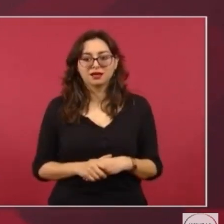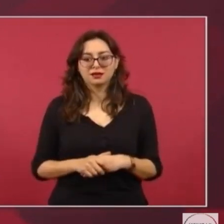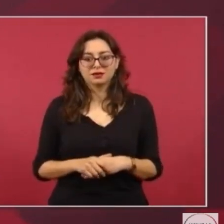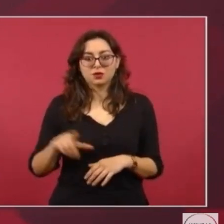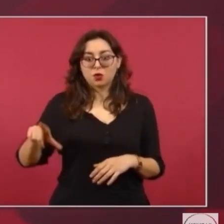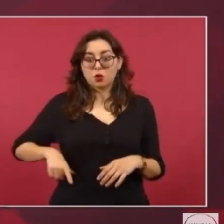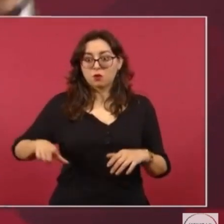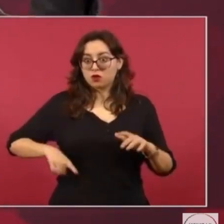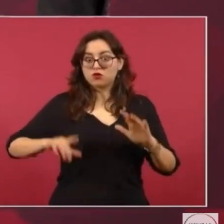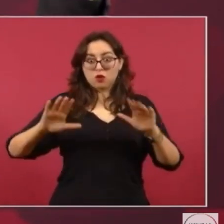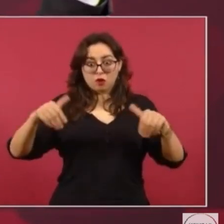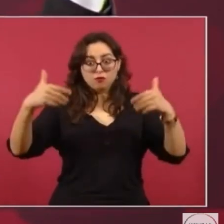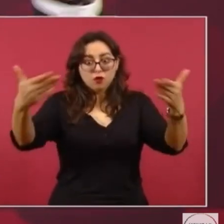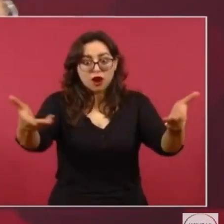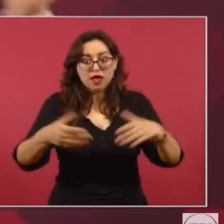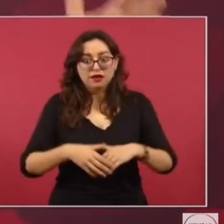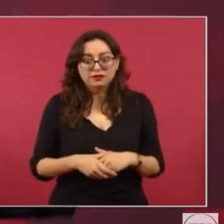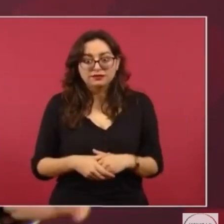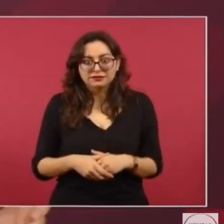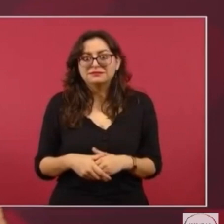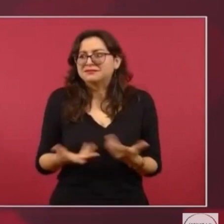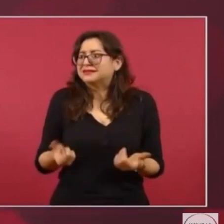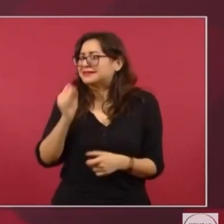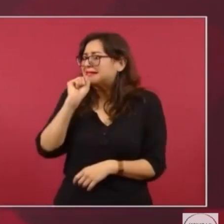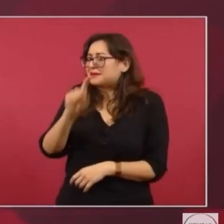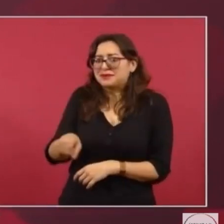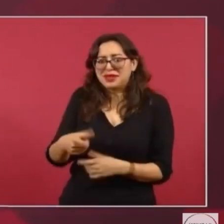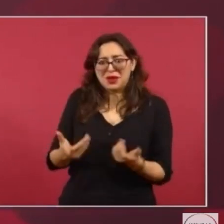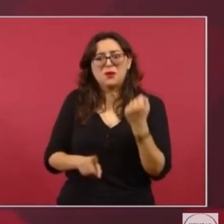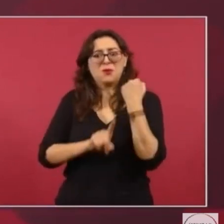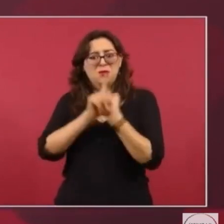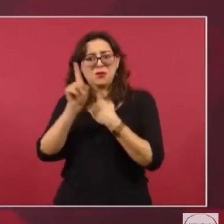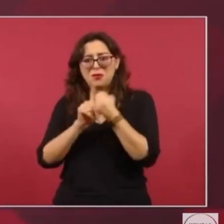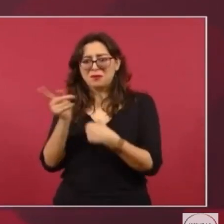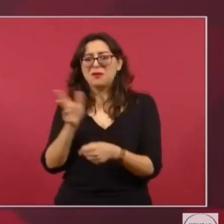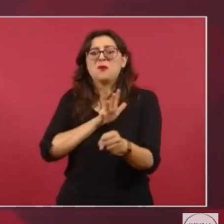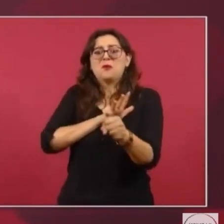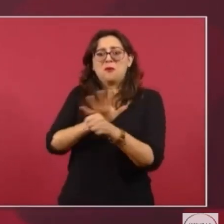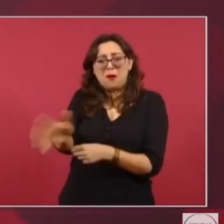gubernamentales. Sí, también. Eso no es ningún problema. O sea,